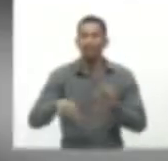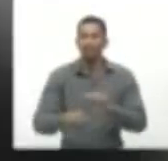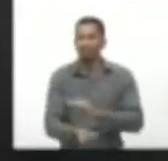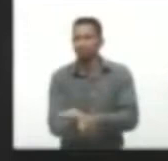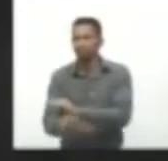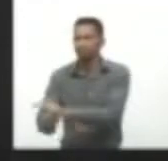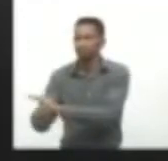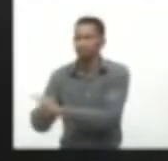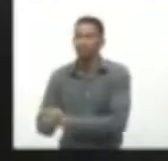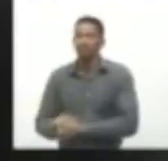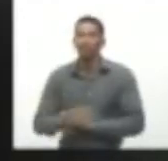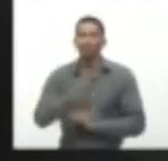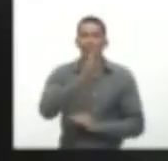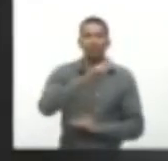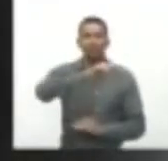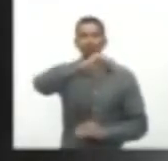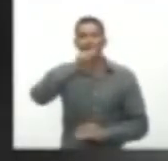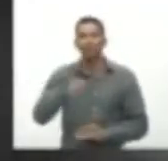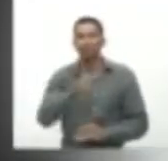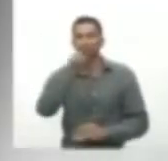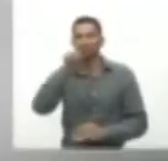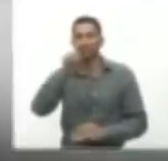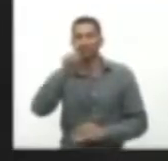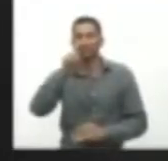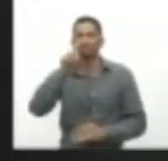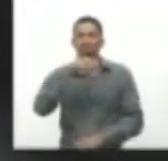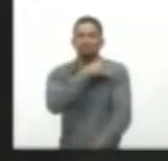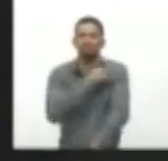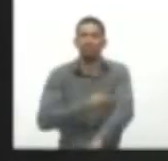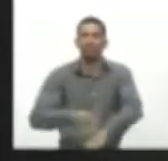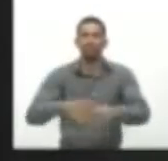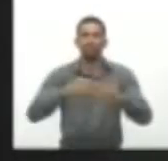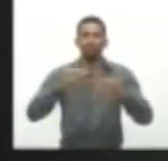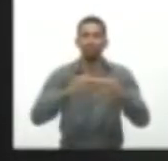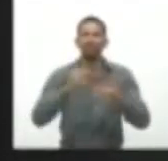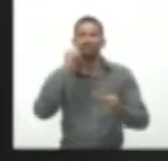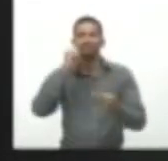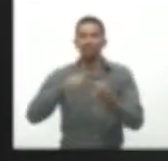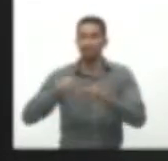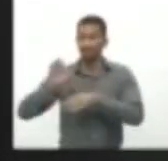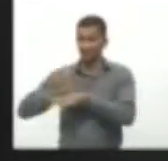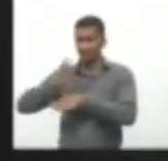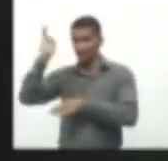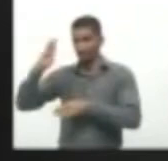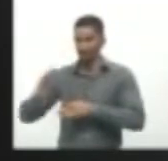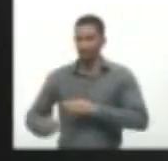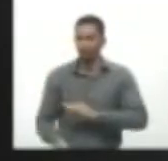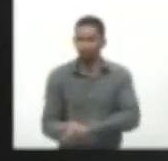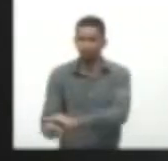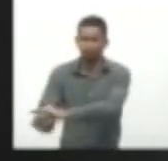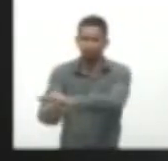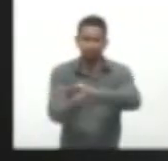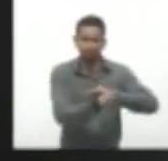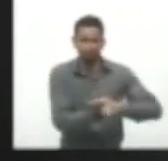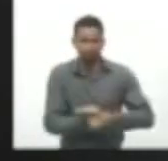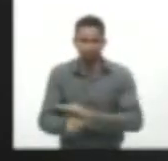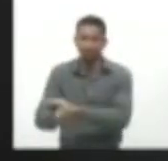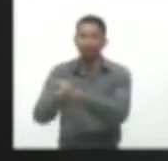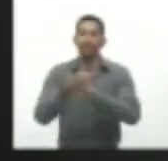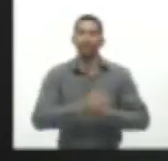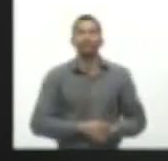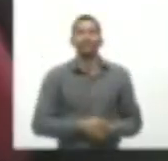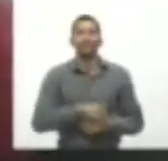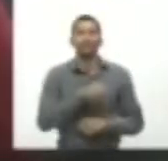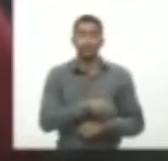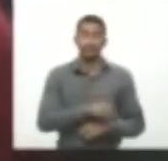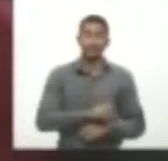la multinacional pagó en sobornos. El ex senador, que actualmente tiene una medida de detención en centro carcelario, sería el primer en prender el